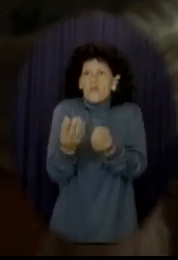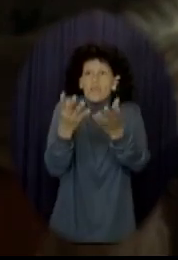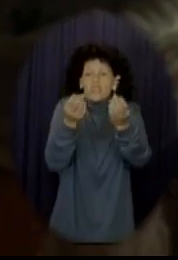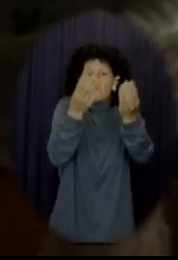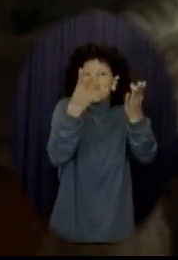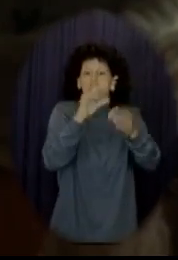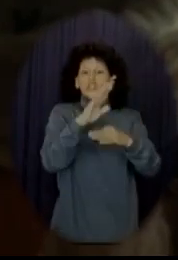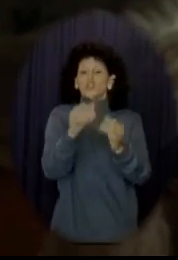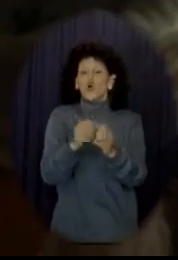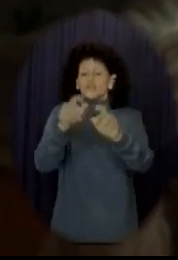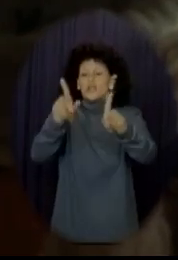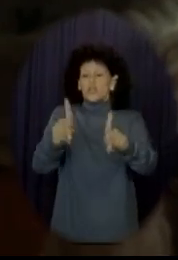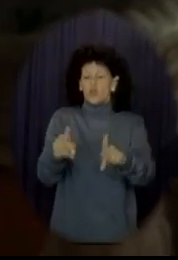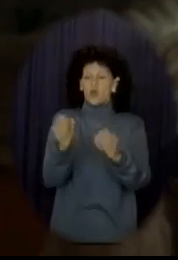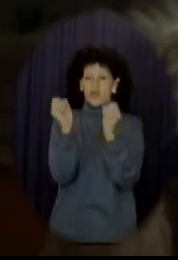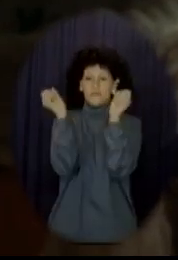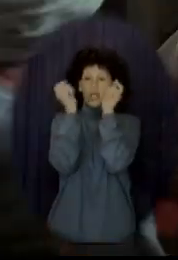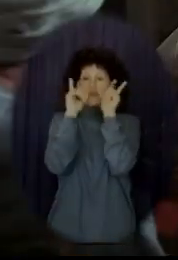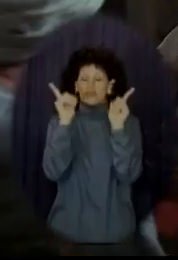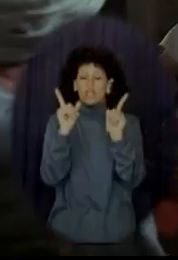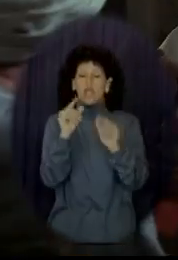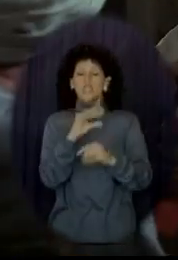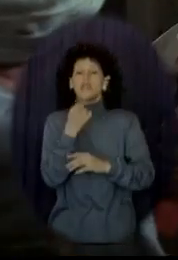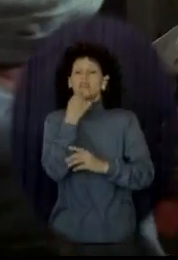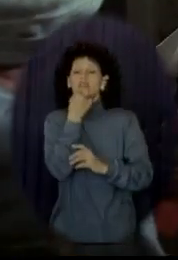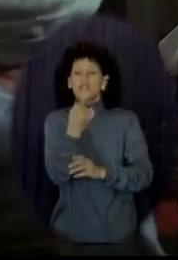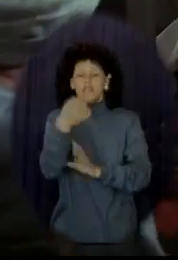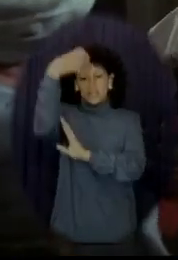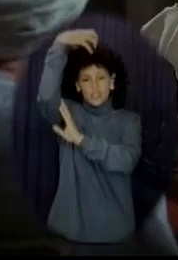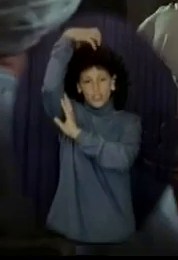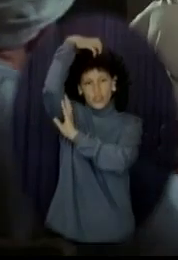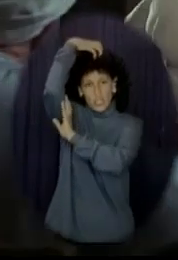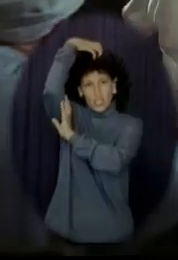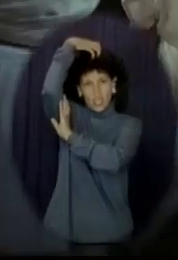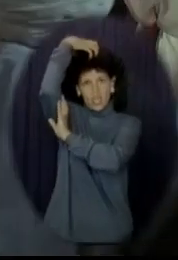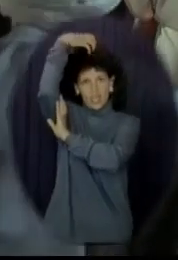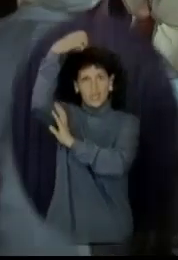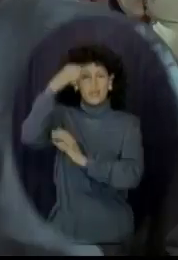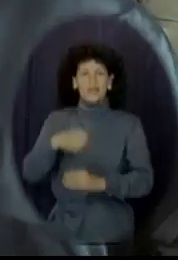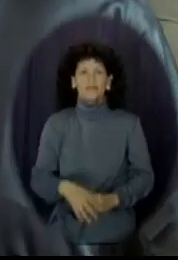día. Y la gente lo admira. Y lo consideran rey.